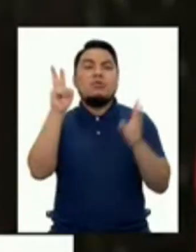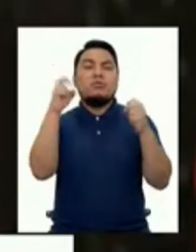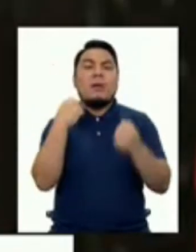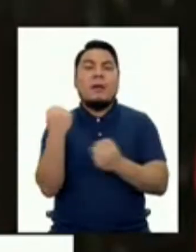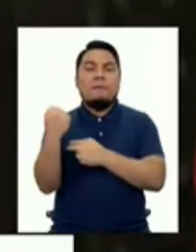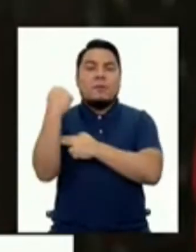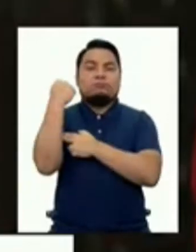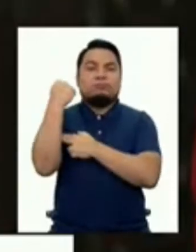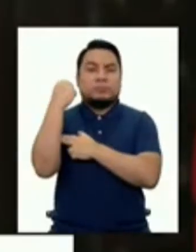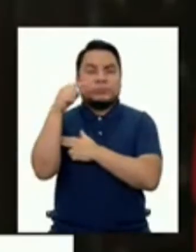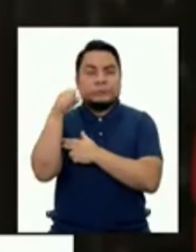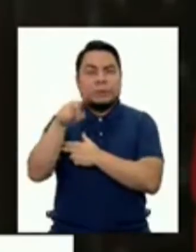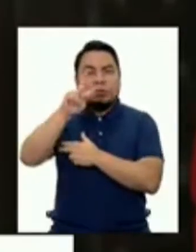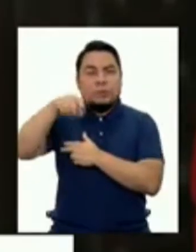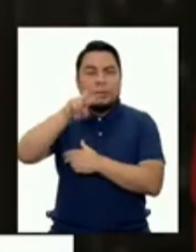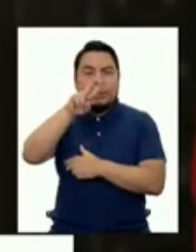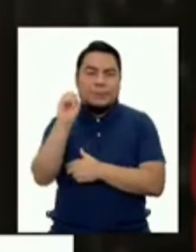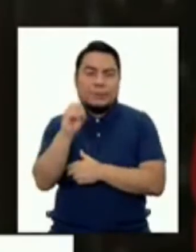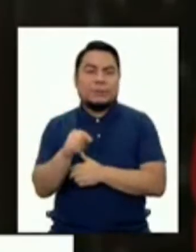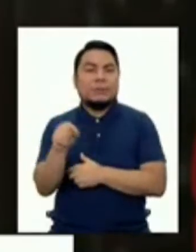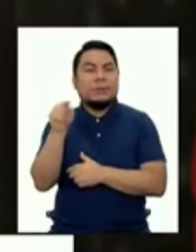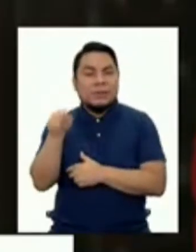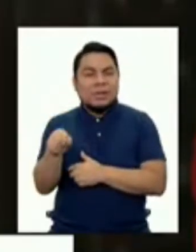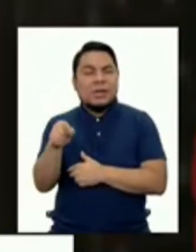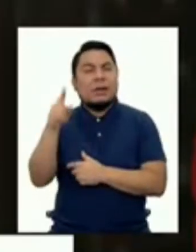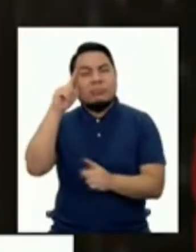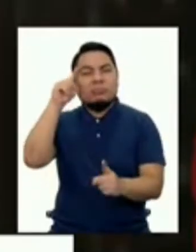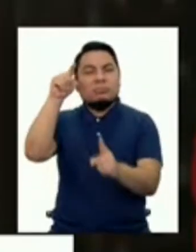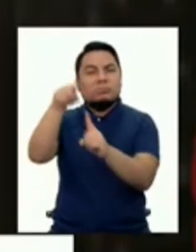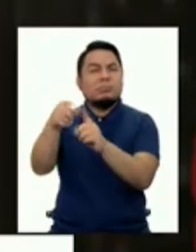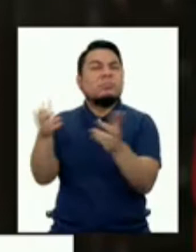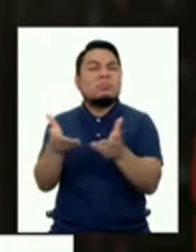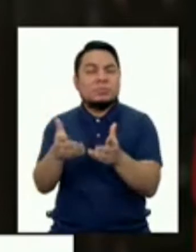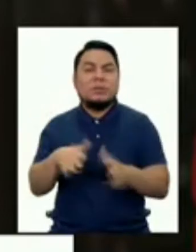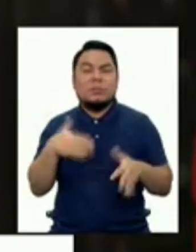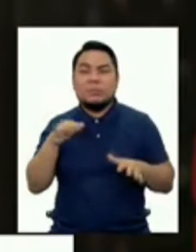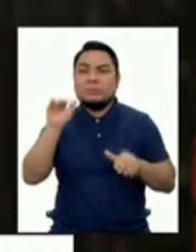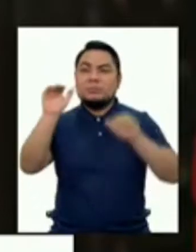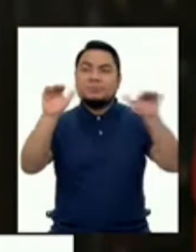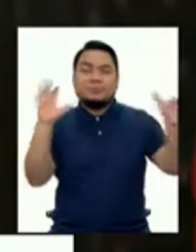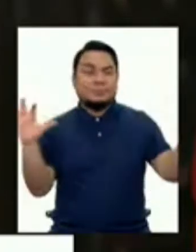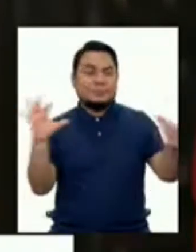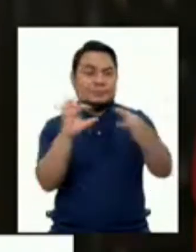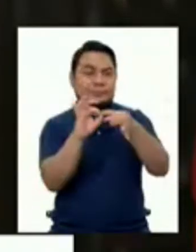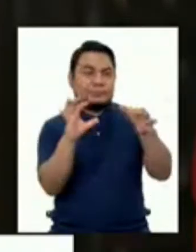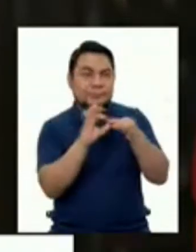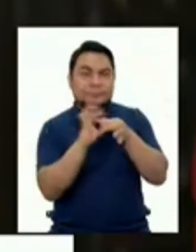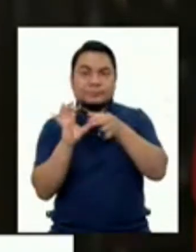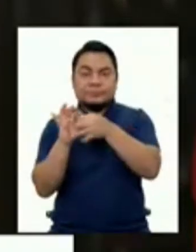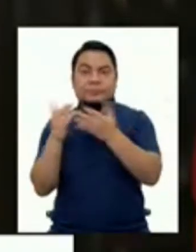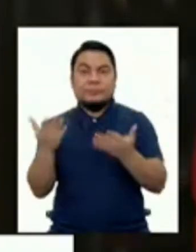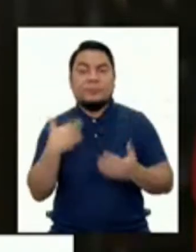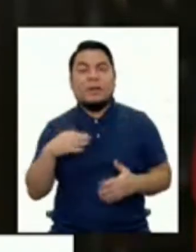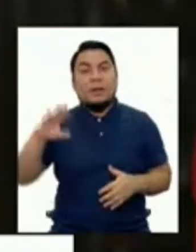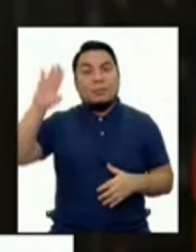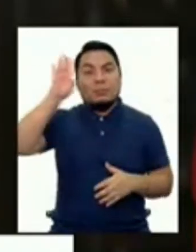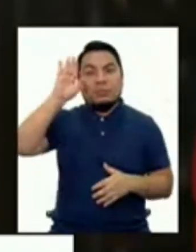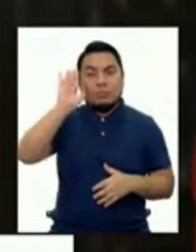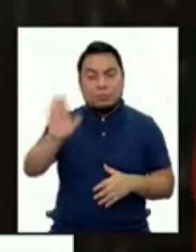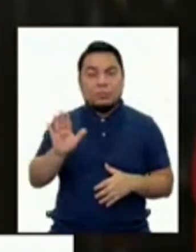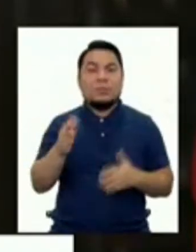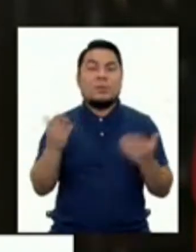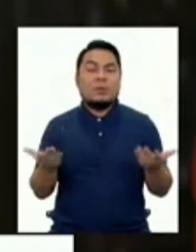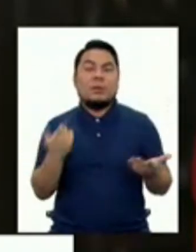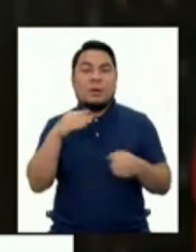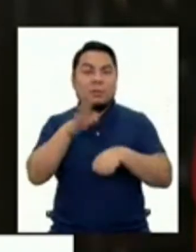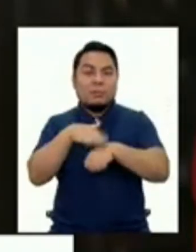2020, que tiene como principal función articular las especialidades de la Policía Nacional en cuanto